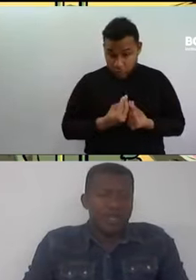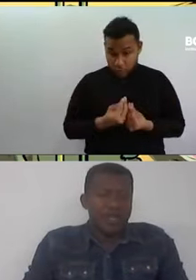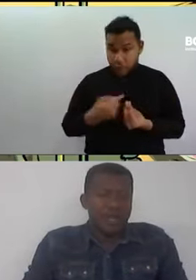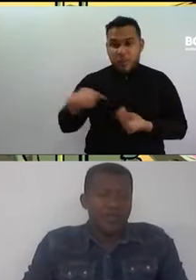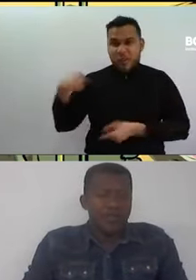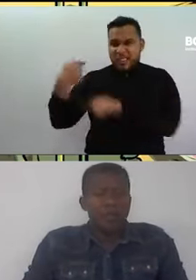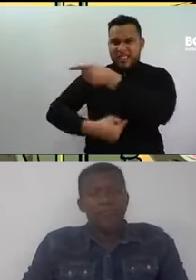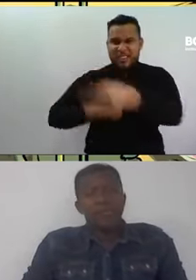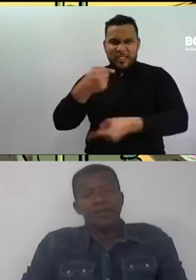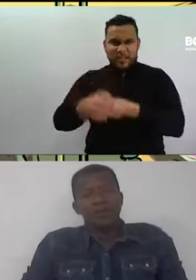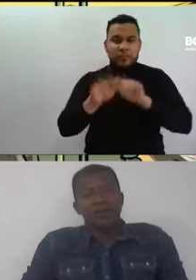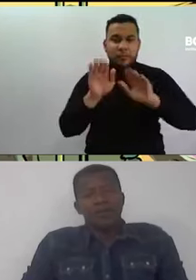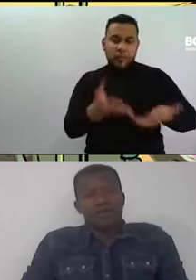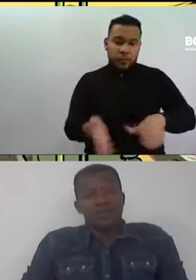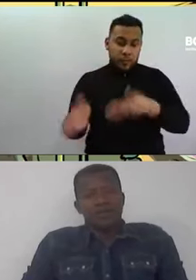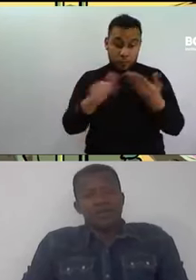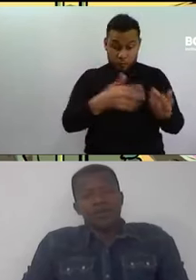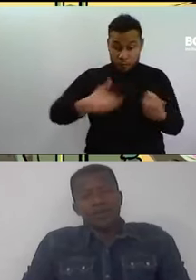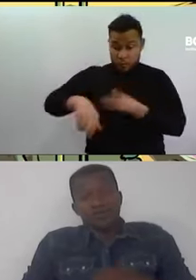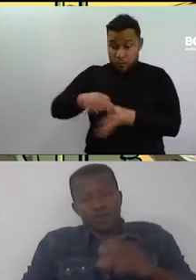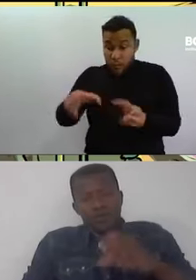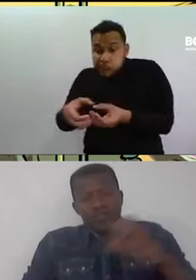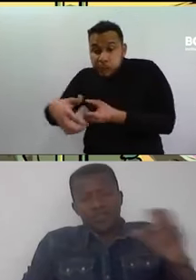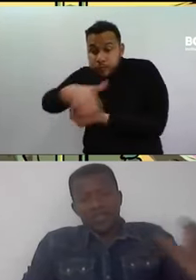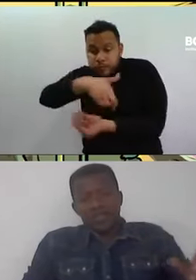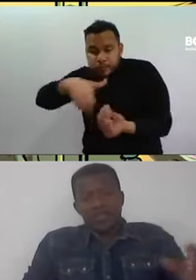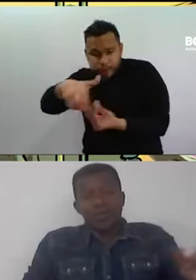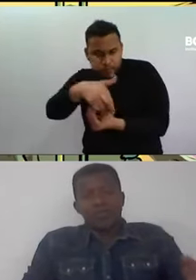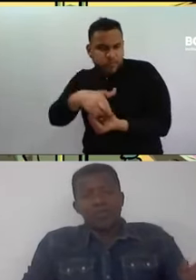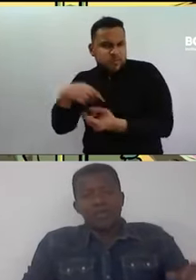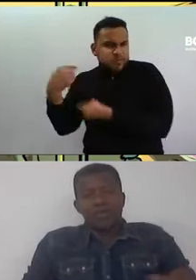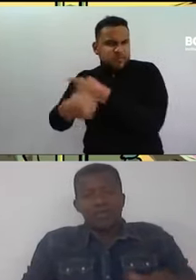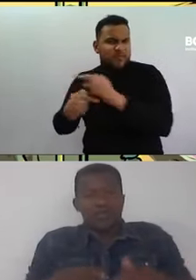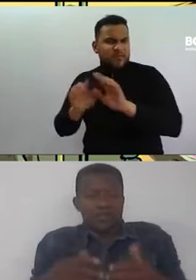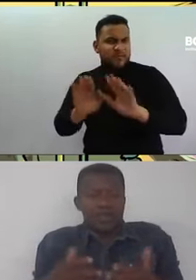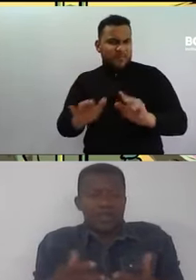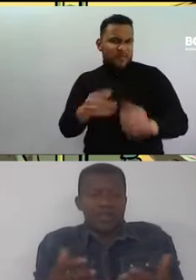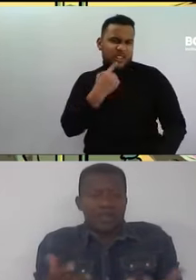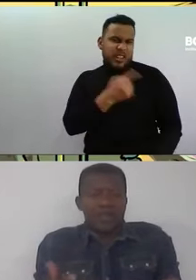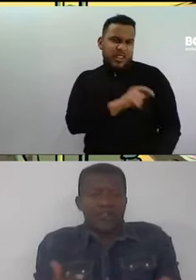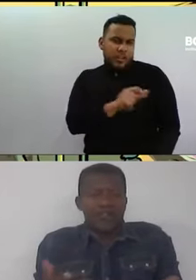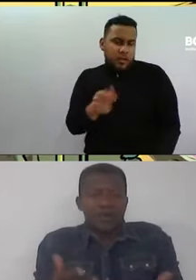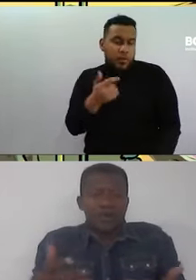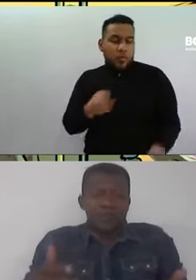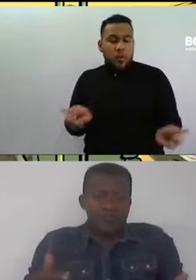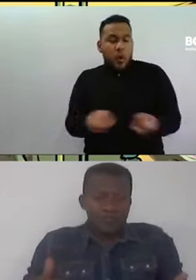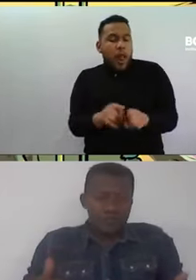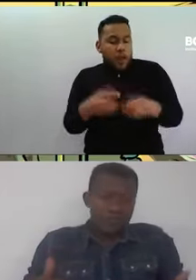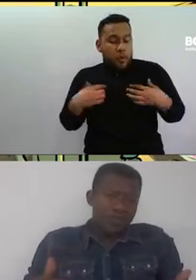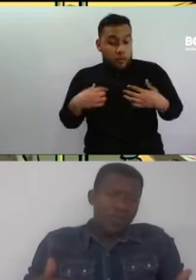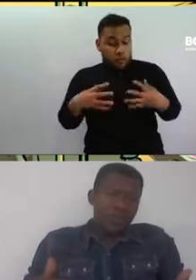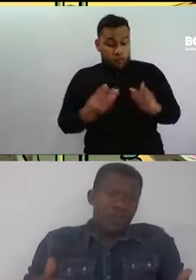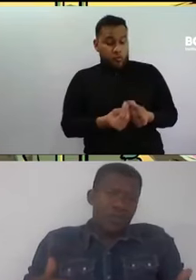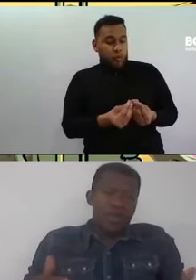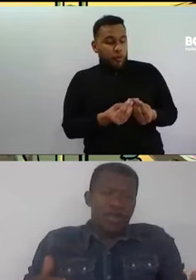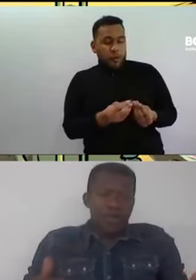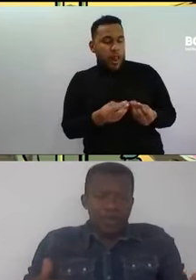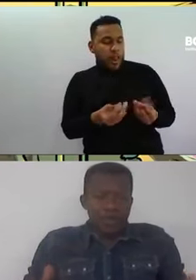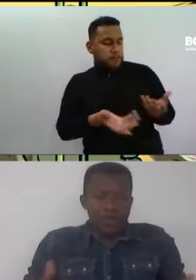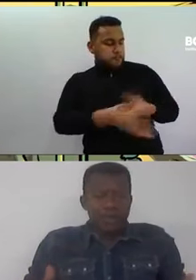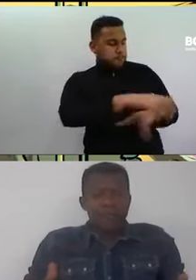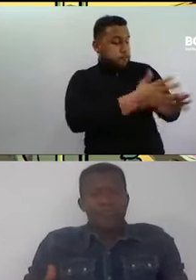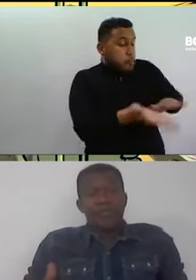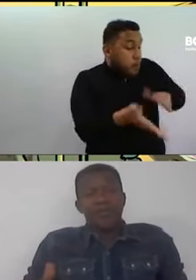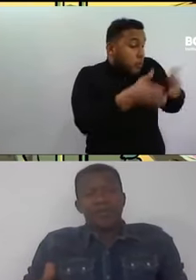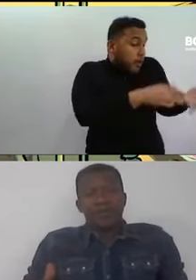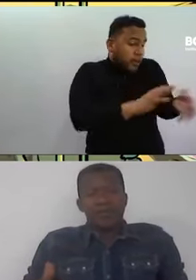y milenario, tenemos, lo decía anteriormente, una estrecha relación con la